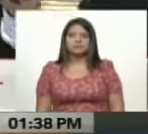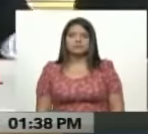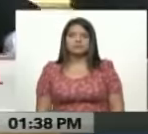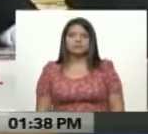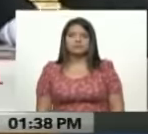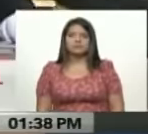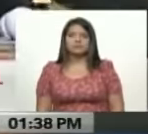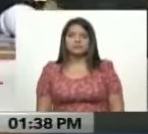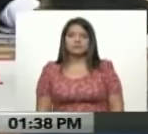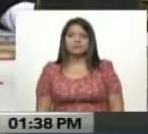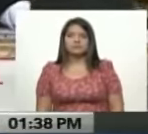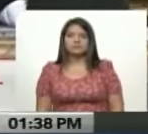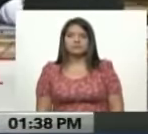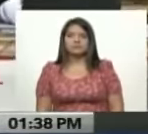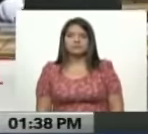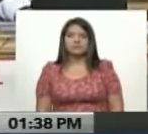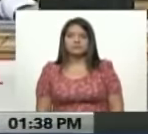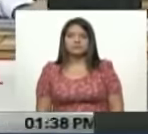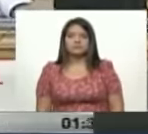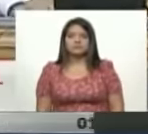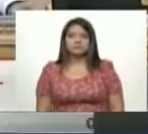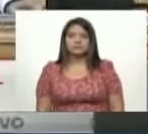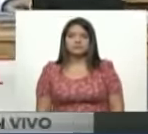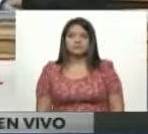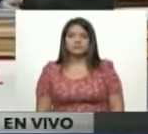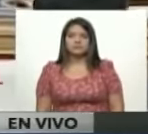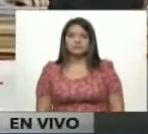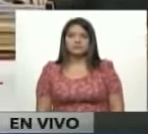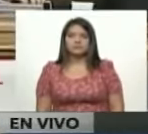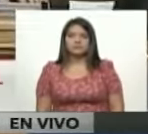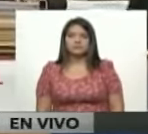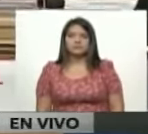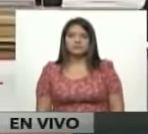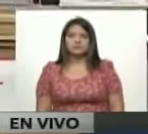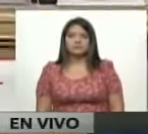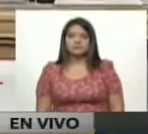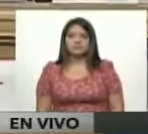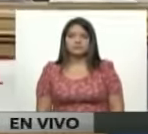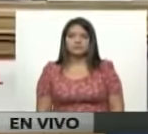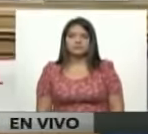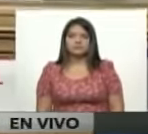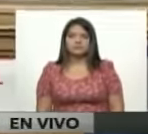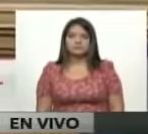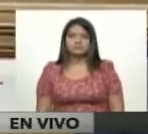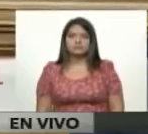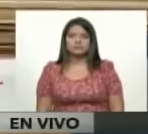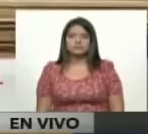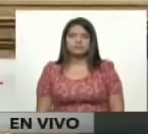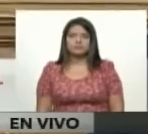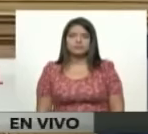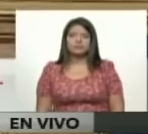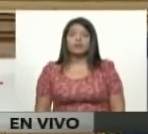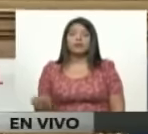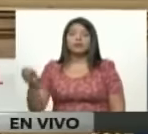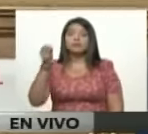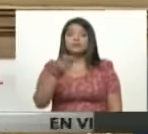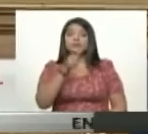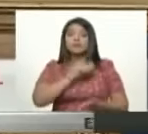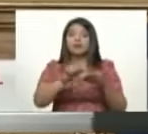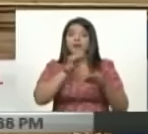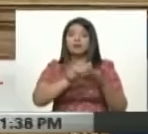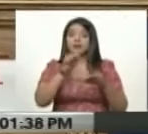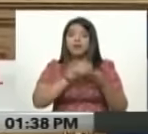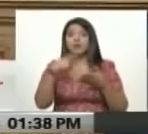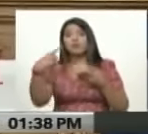De la nueva Asamblea Nacional, los diputados de la derecha han postulado como secretario al diputado Roberto Marrero Borjas y